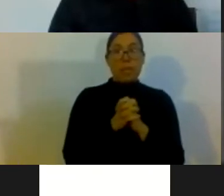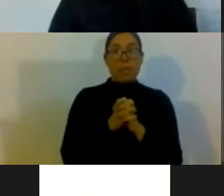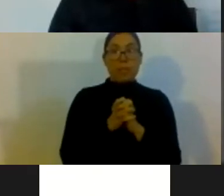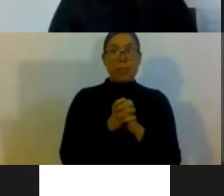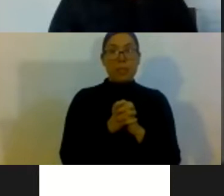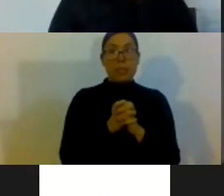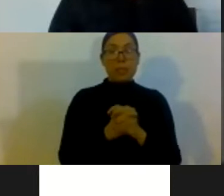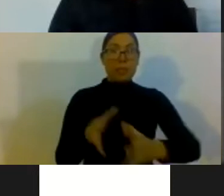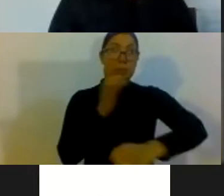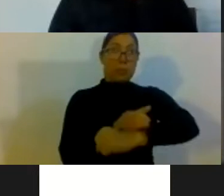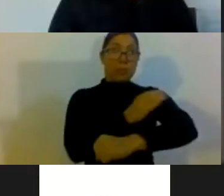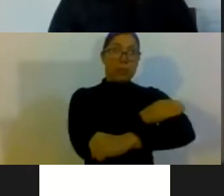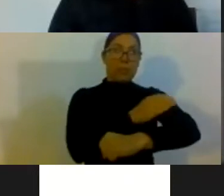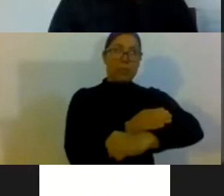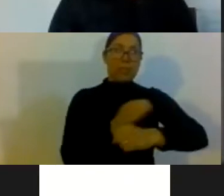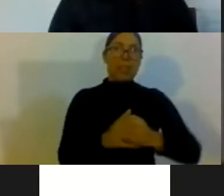aspectos técnicos.